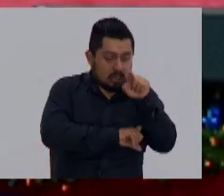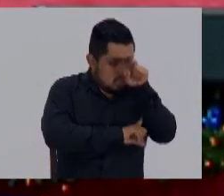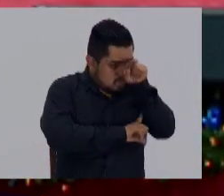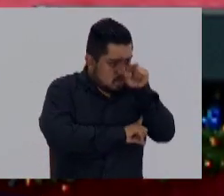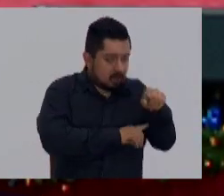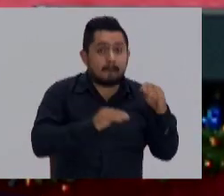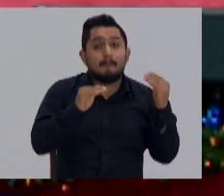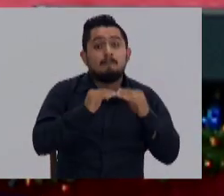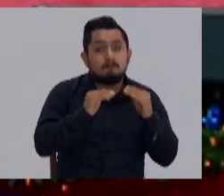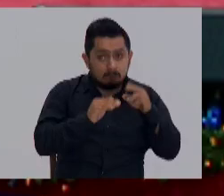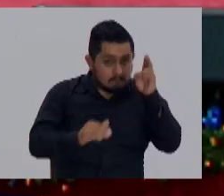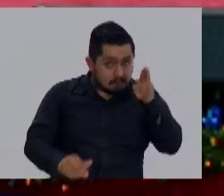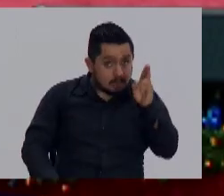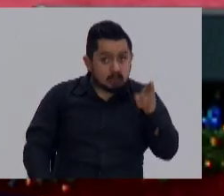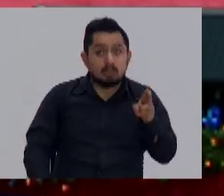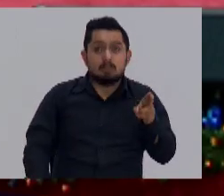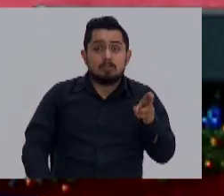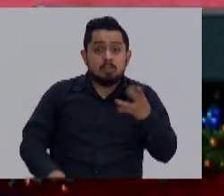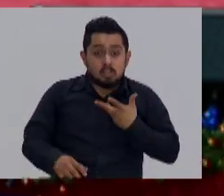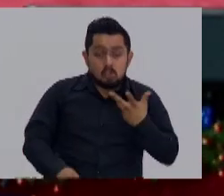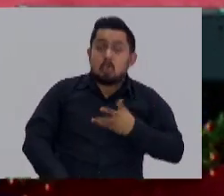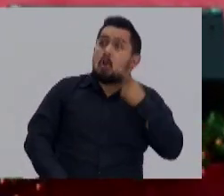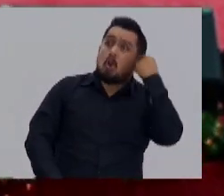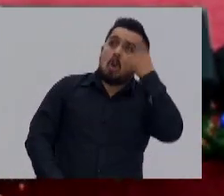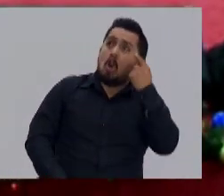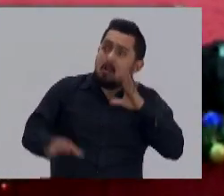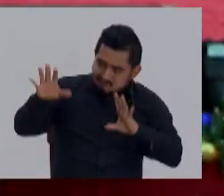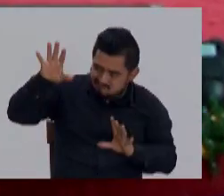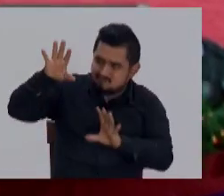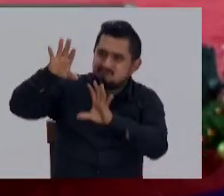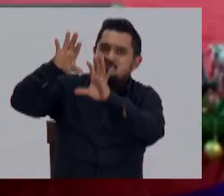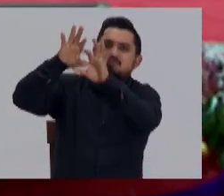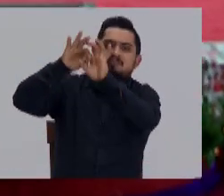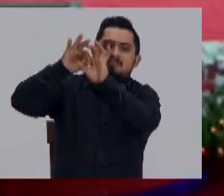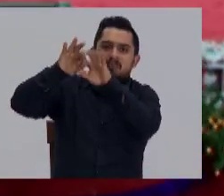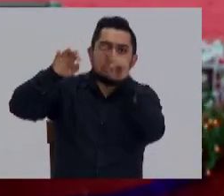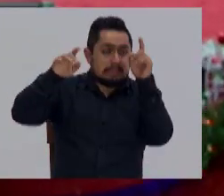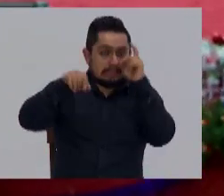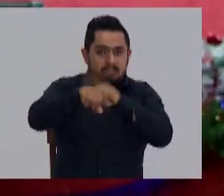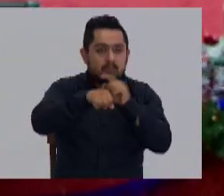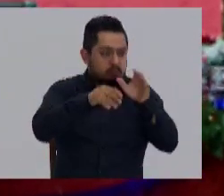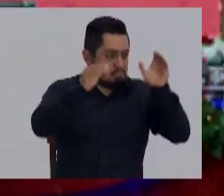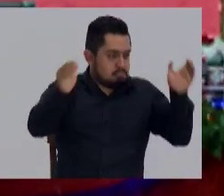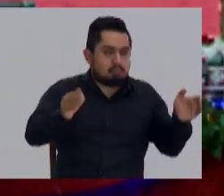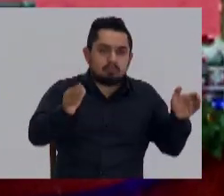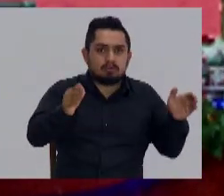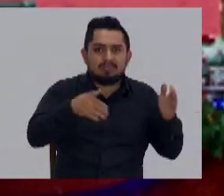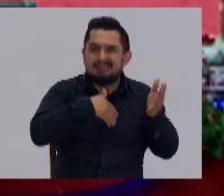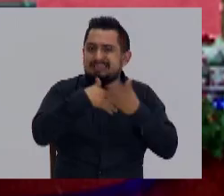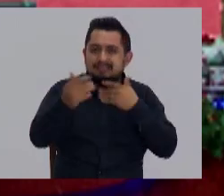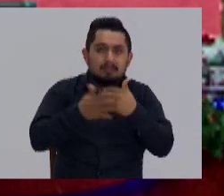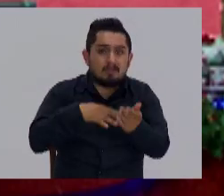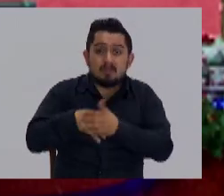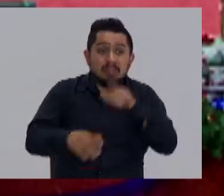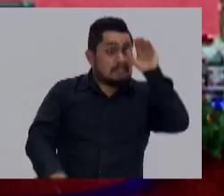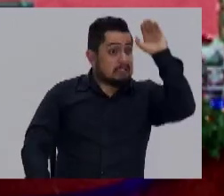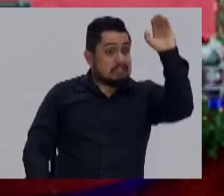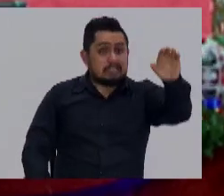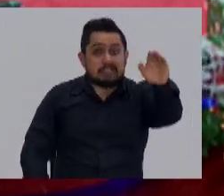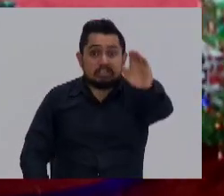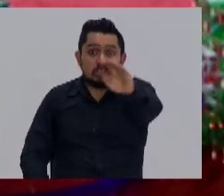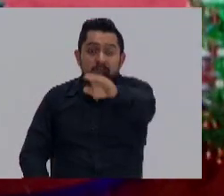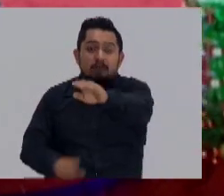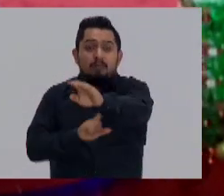nosotros estamos locos por Cristo Jesús. En aquella época, miles de años diferentes. Pero hay llamados. ¿Y qué te